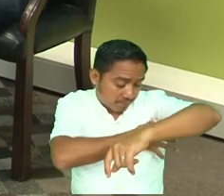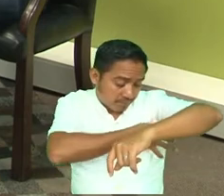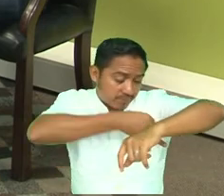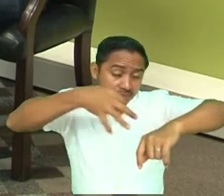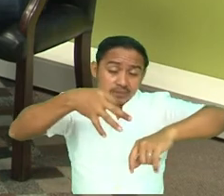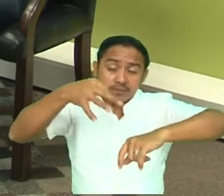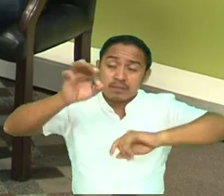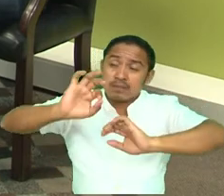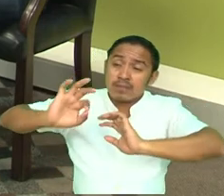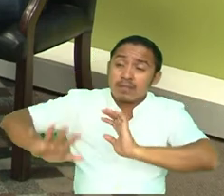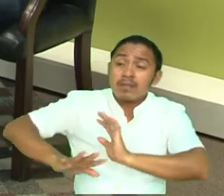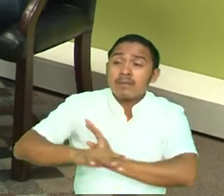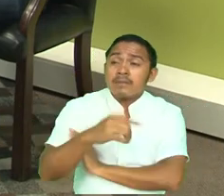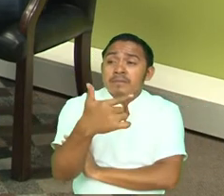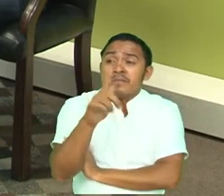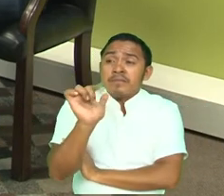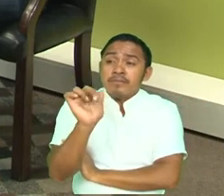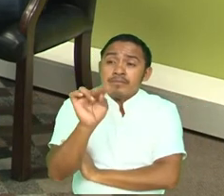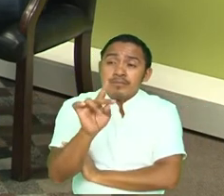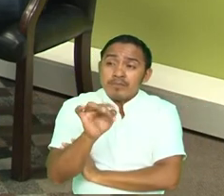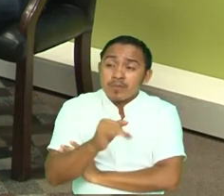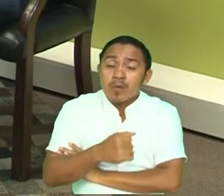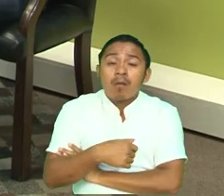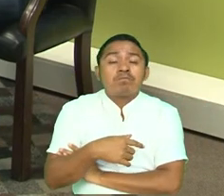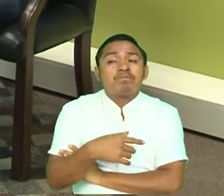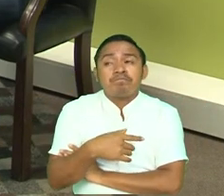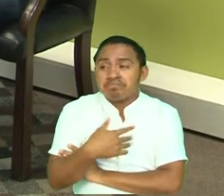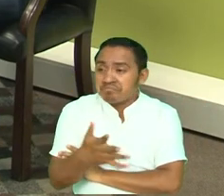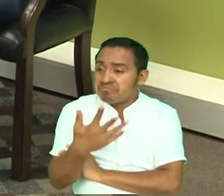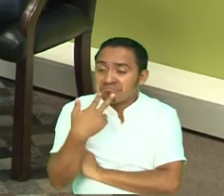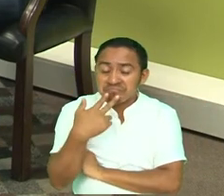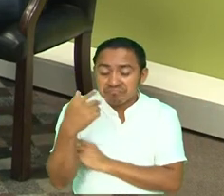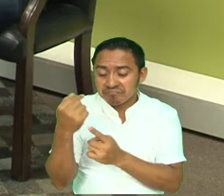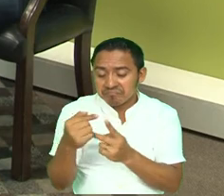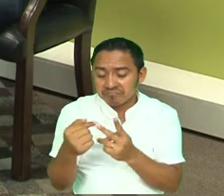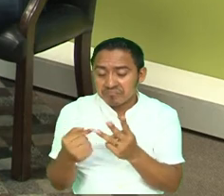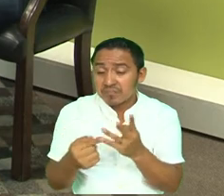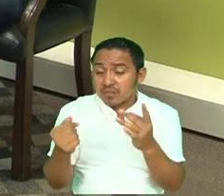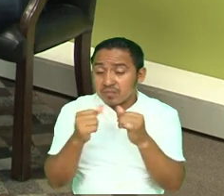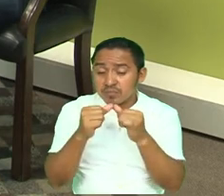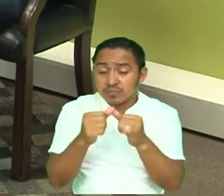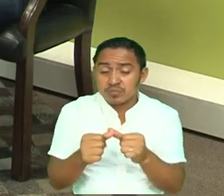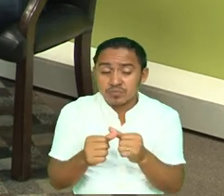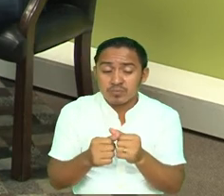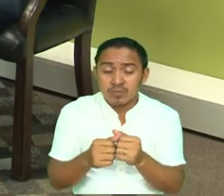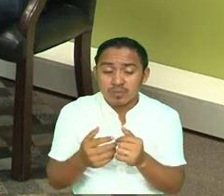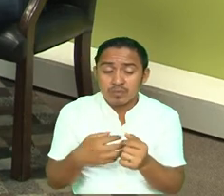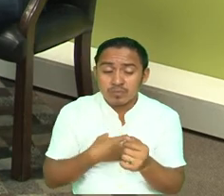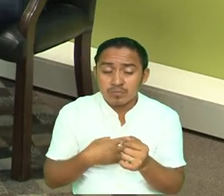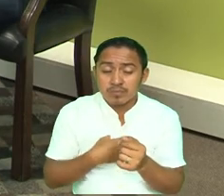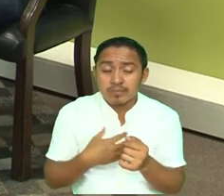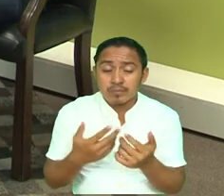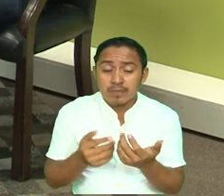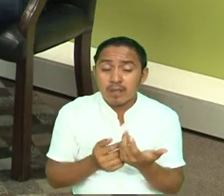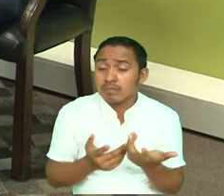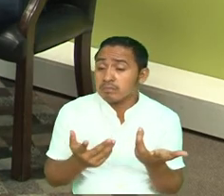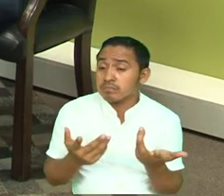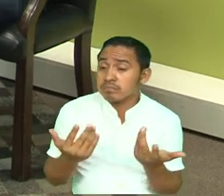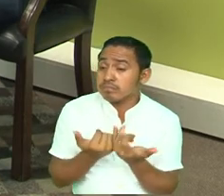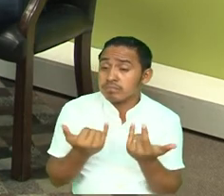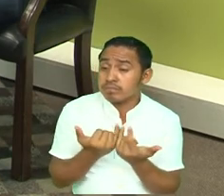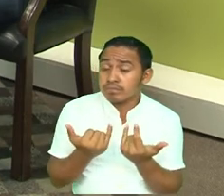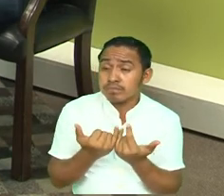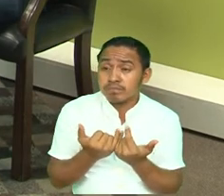sudando. Que demasiado se ha probado con todo. Ninguno le ha hecho eficaz. Ninguno le ha hecho efecto, entonces ya se ocupa lo que es la cirugía, que también tiene que cumplir